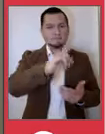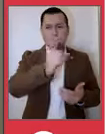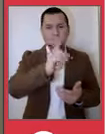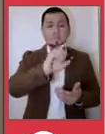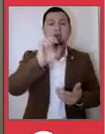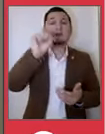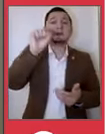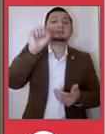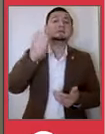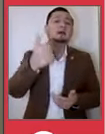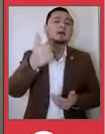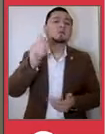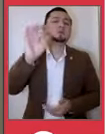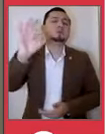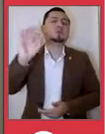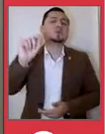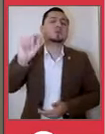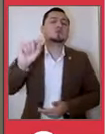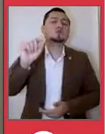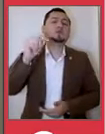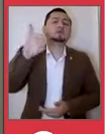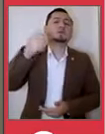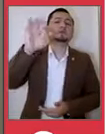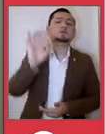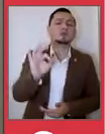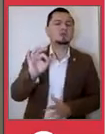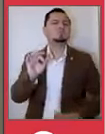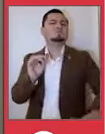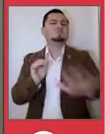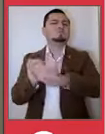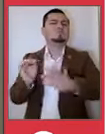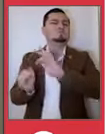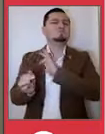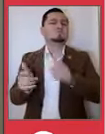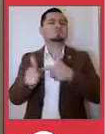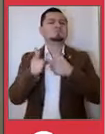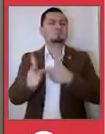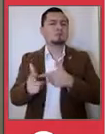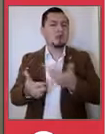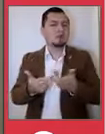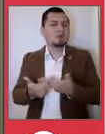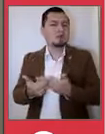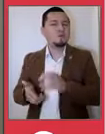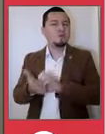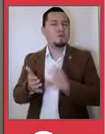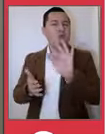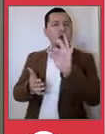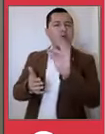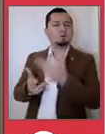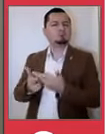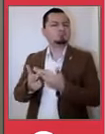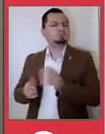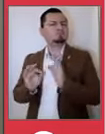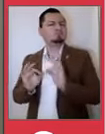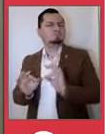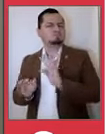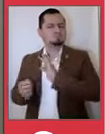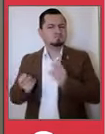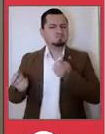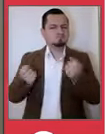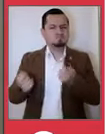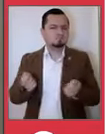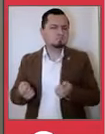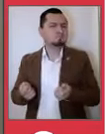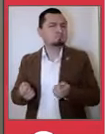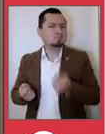de 66.6 por ciento en el área metropolitana de guadalajara lo que es importante es entender en donde hay margen de maniobra y